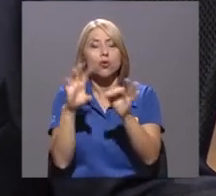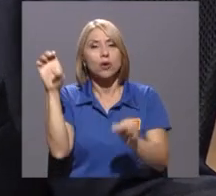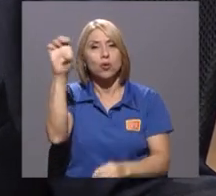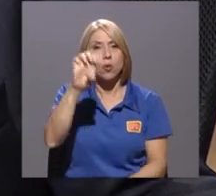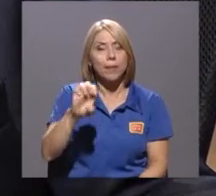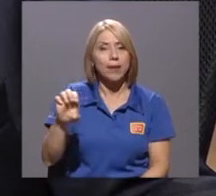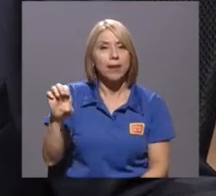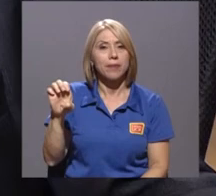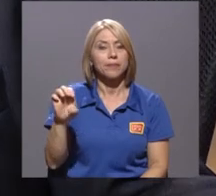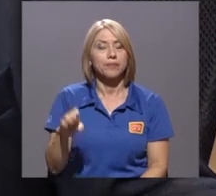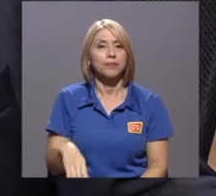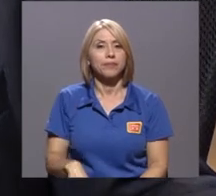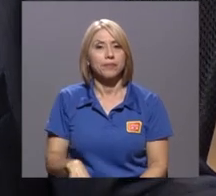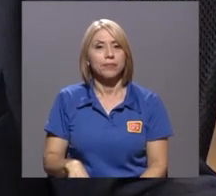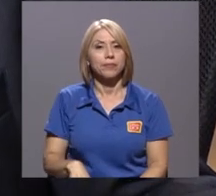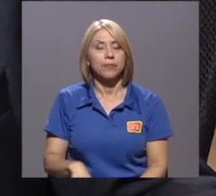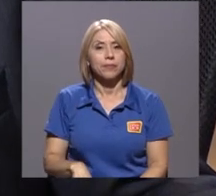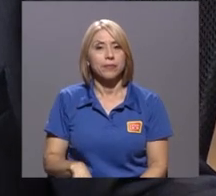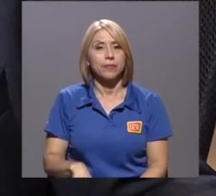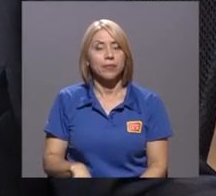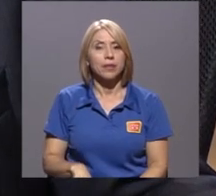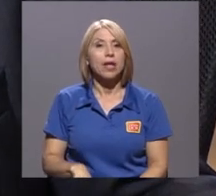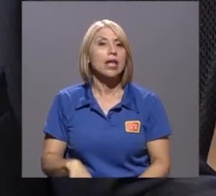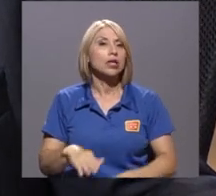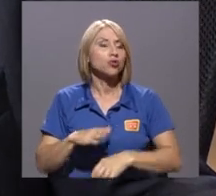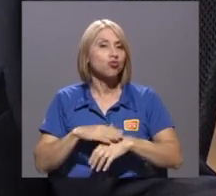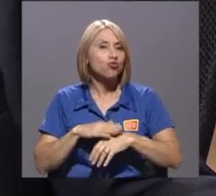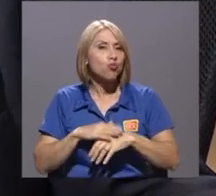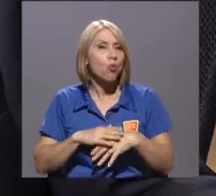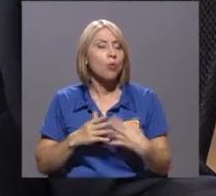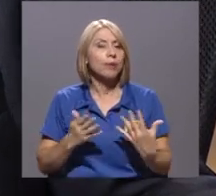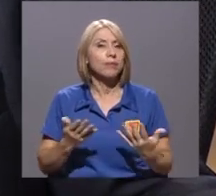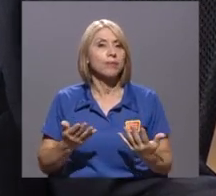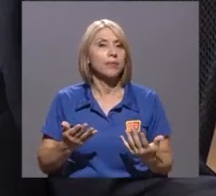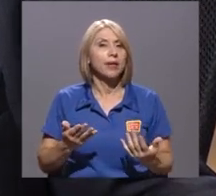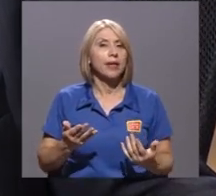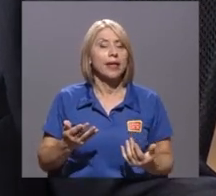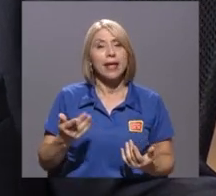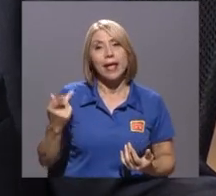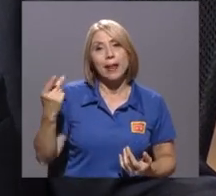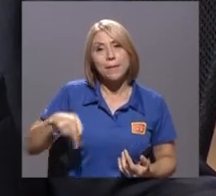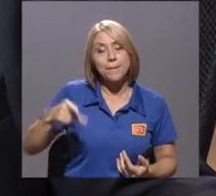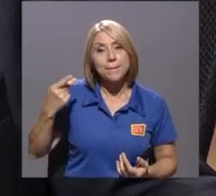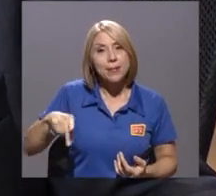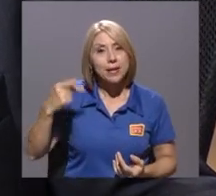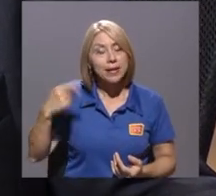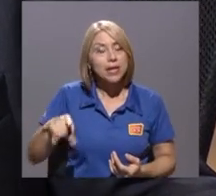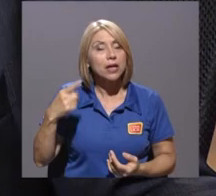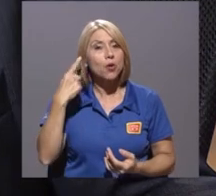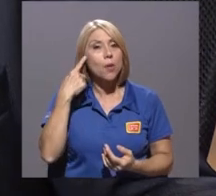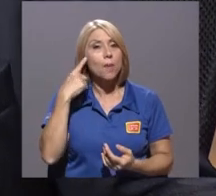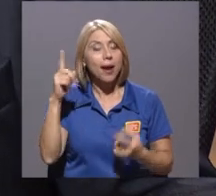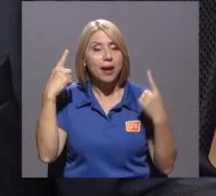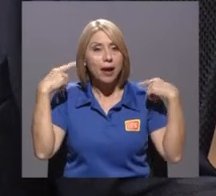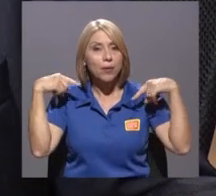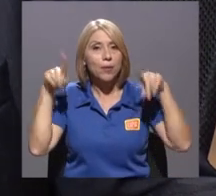y el peligro podría ser el desarrollo de